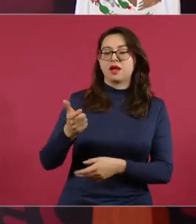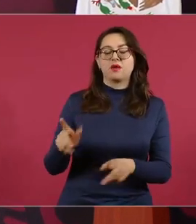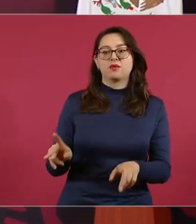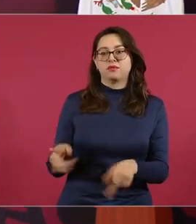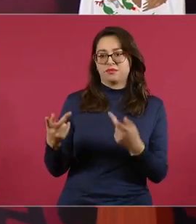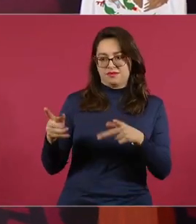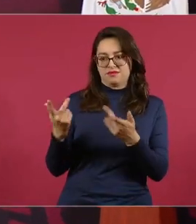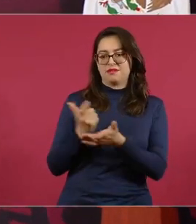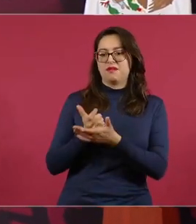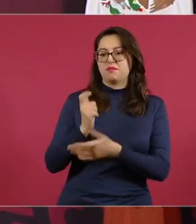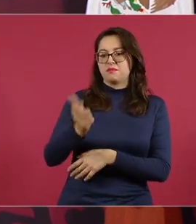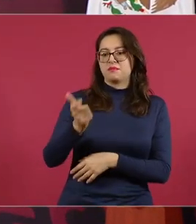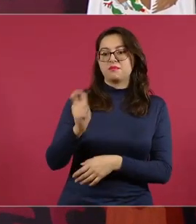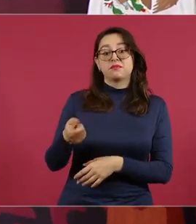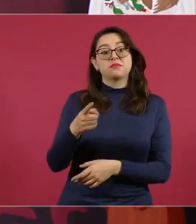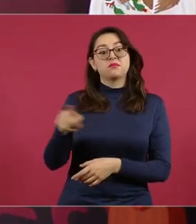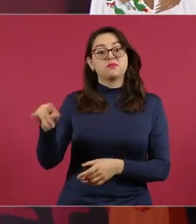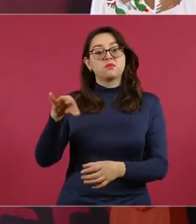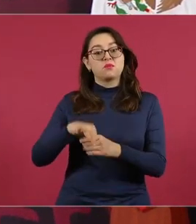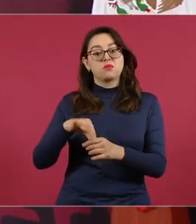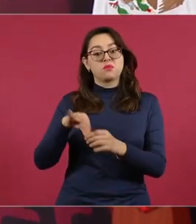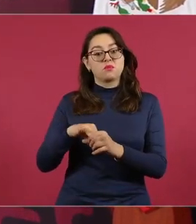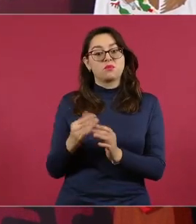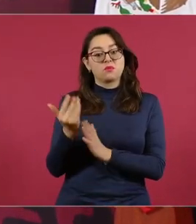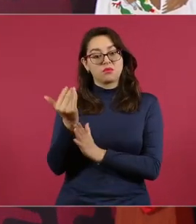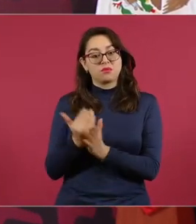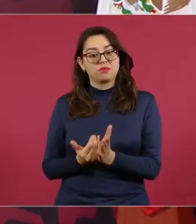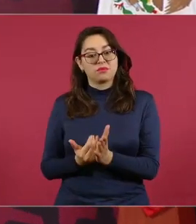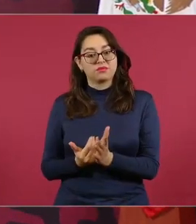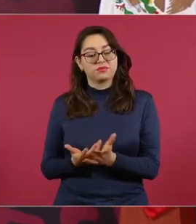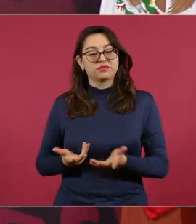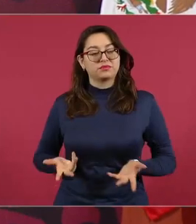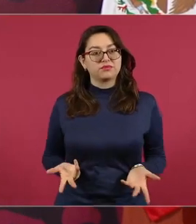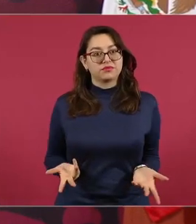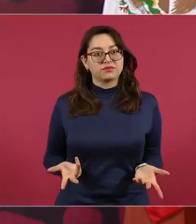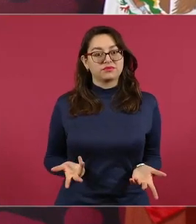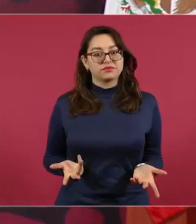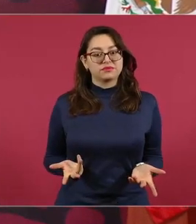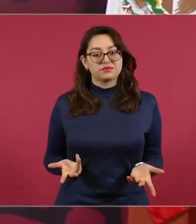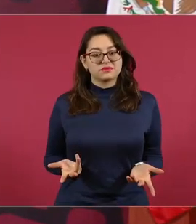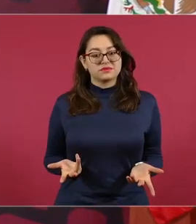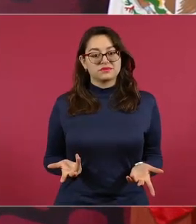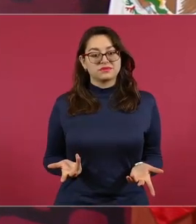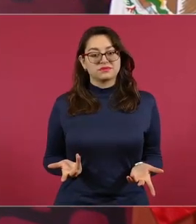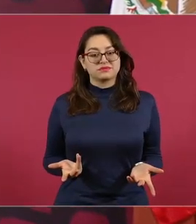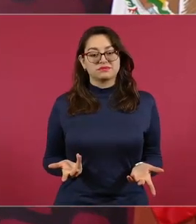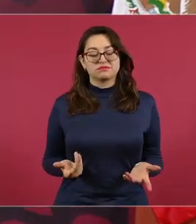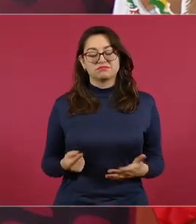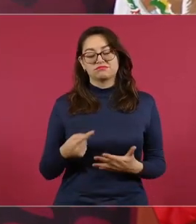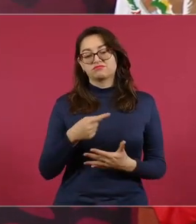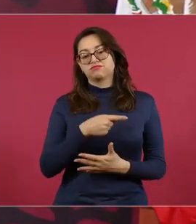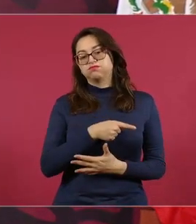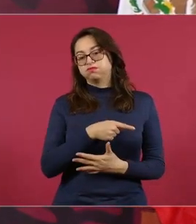porque eran votos menos para nosotros. Y